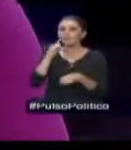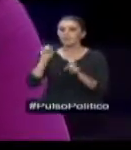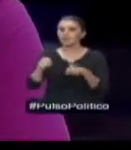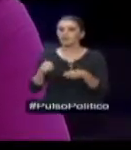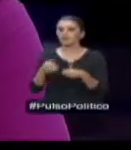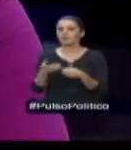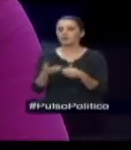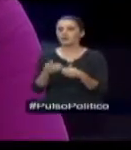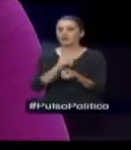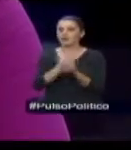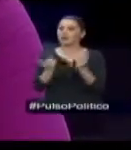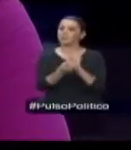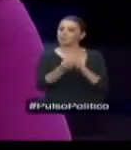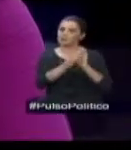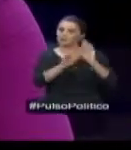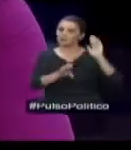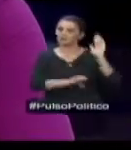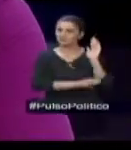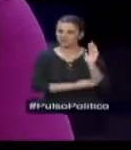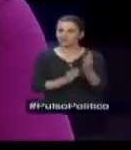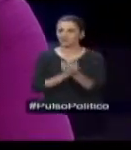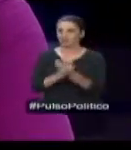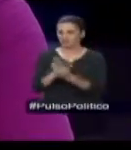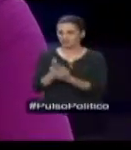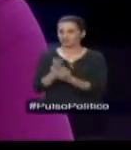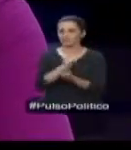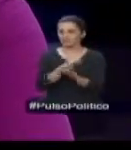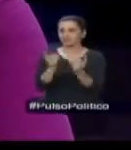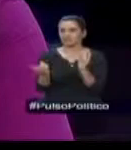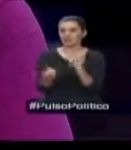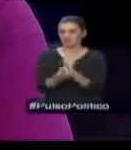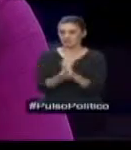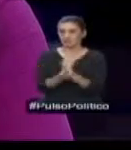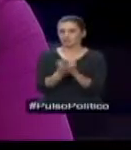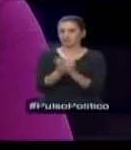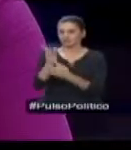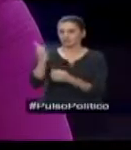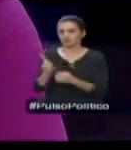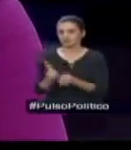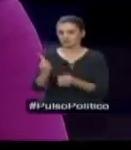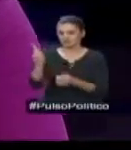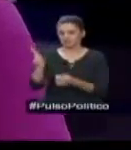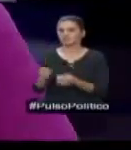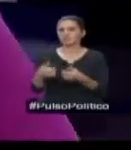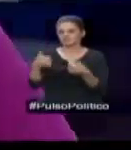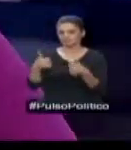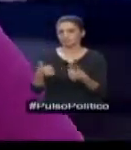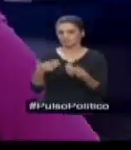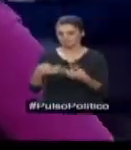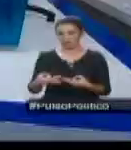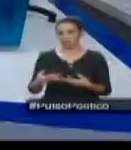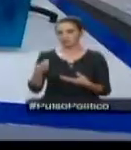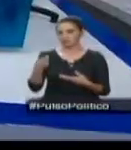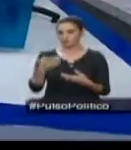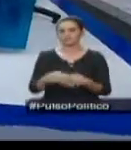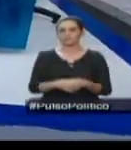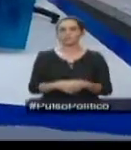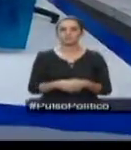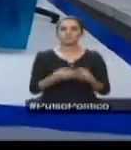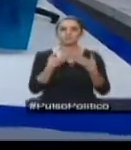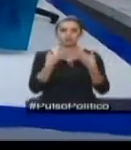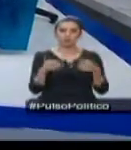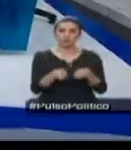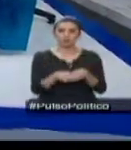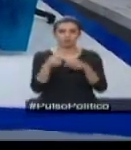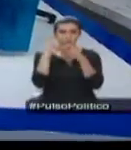de modificación de la constitución de la república a través de enmienda vía parlamentaria de tal manera que es legítima gracias verónica arias pero como